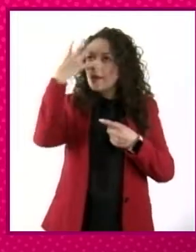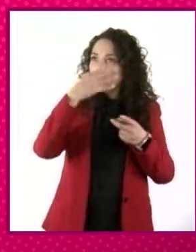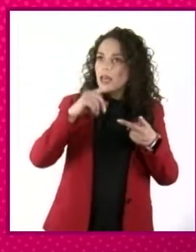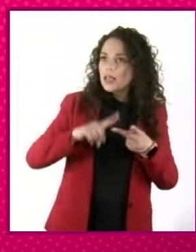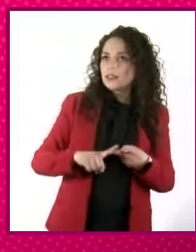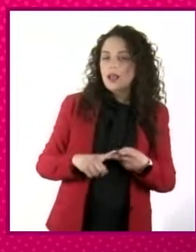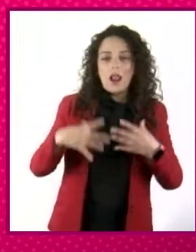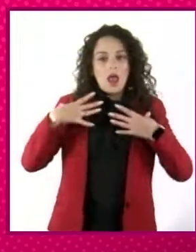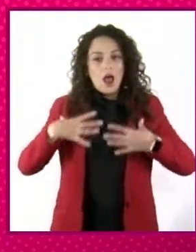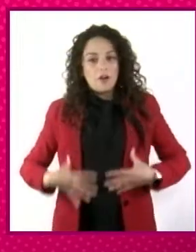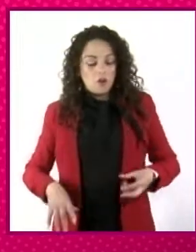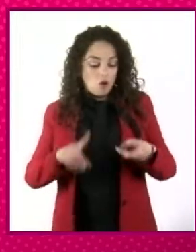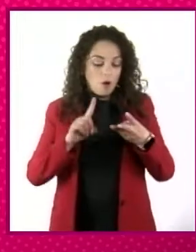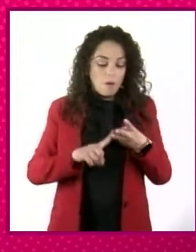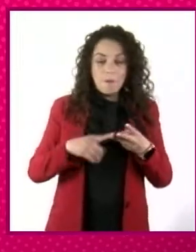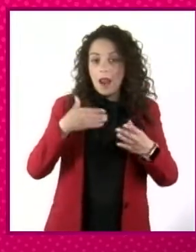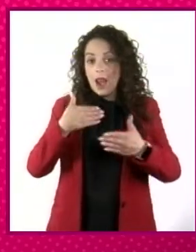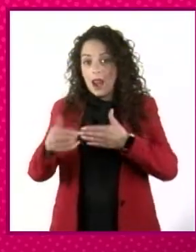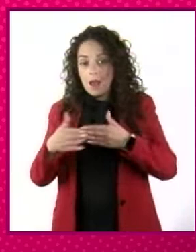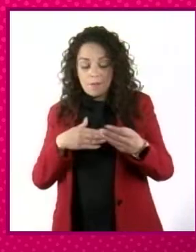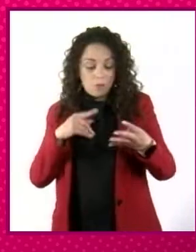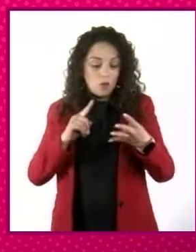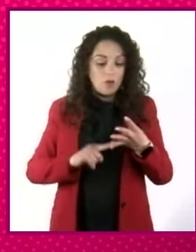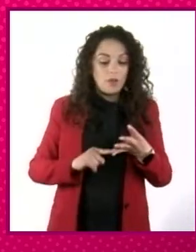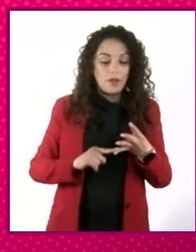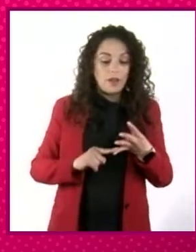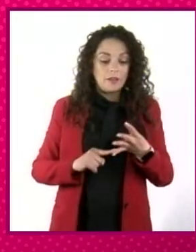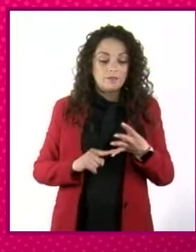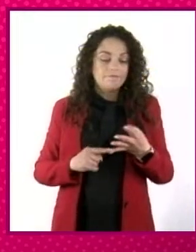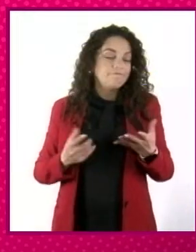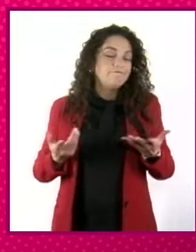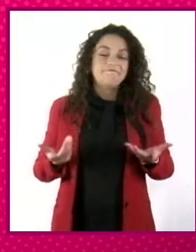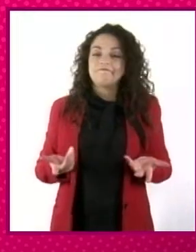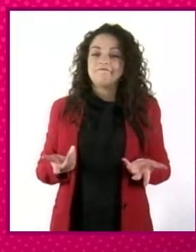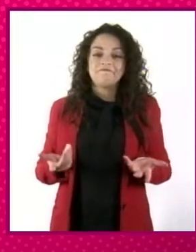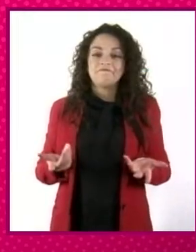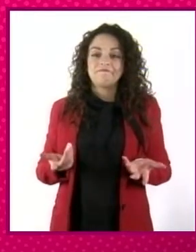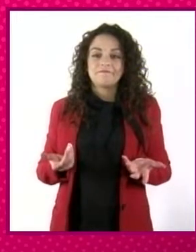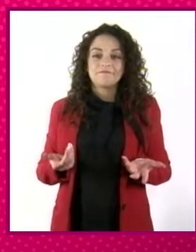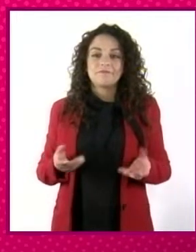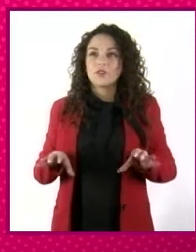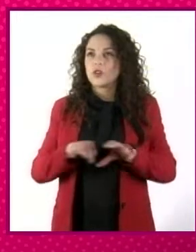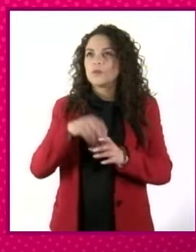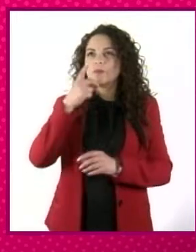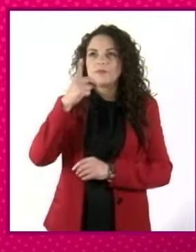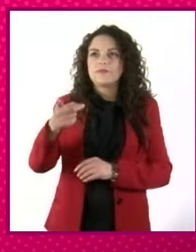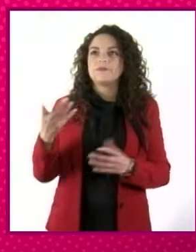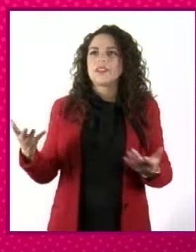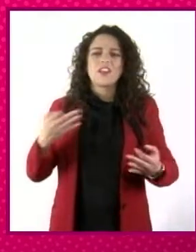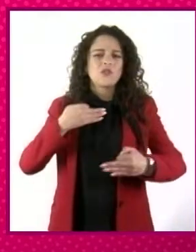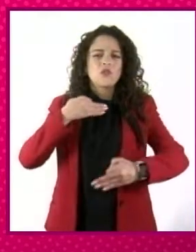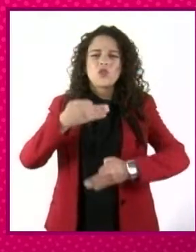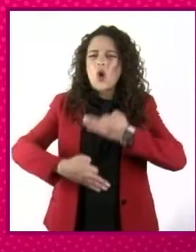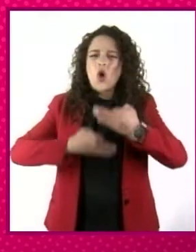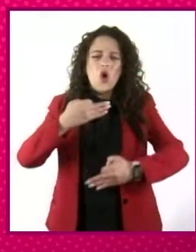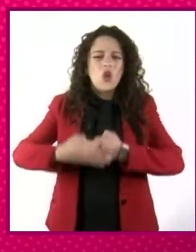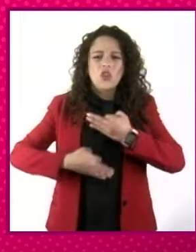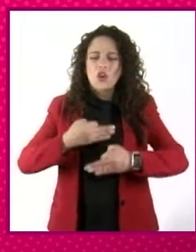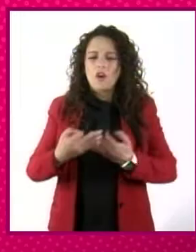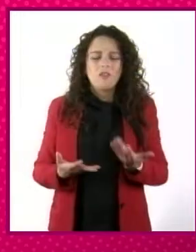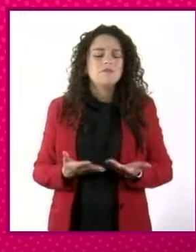ropa, la moda, la indumentaria, prácticamente todo puede tener